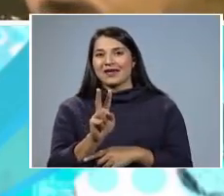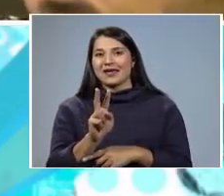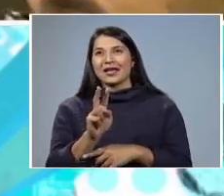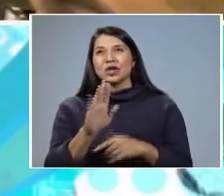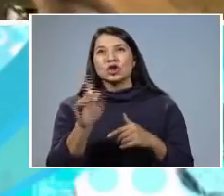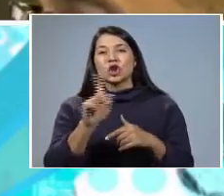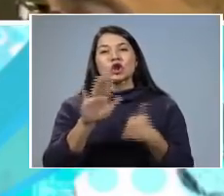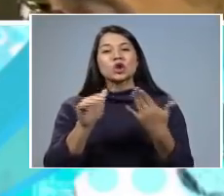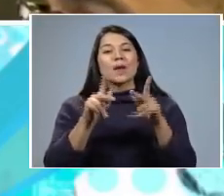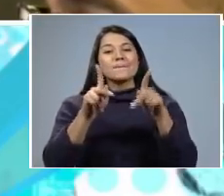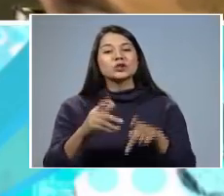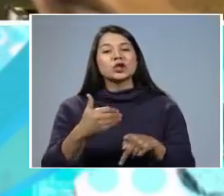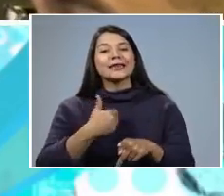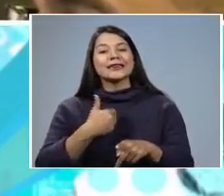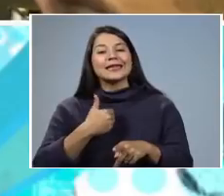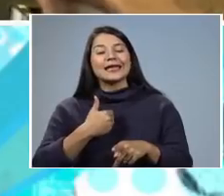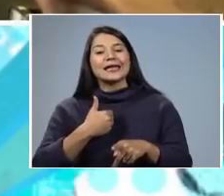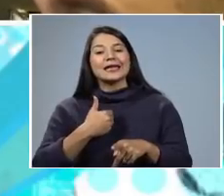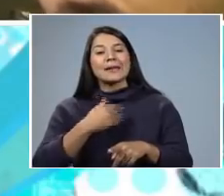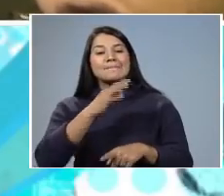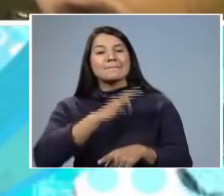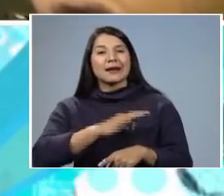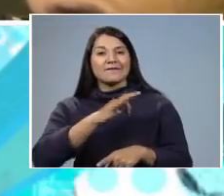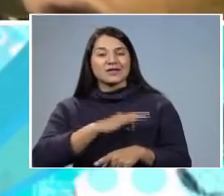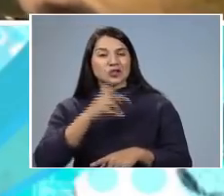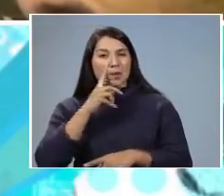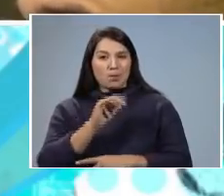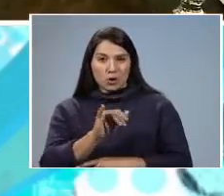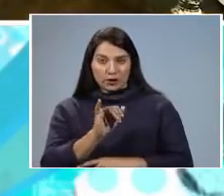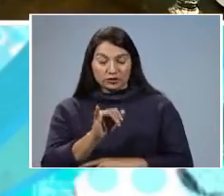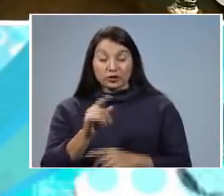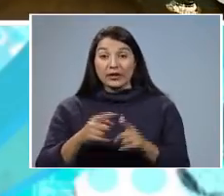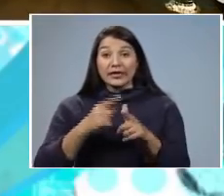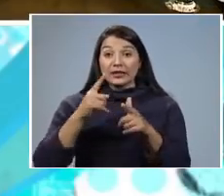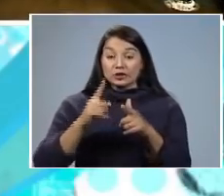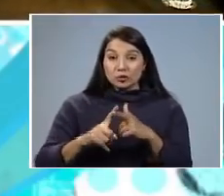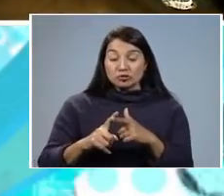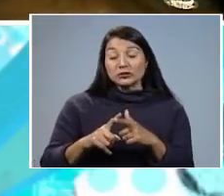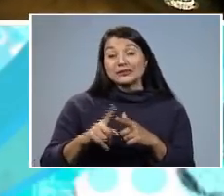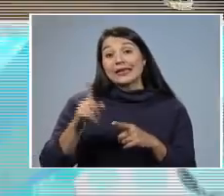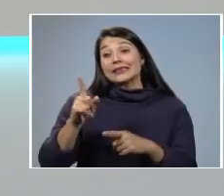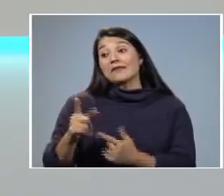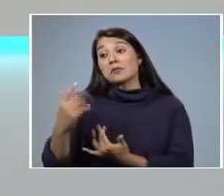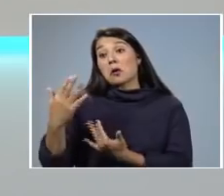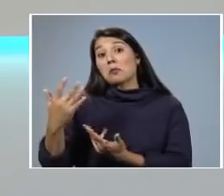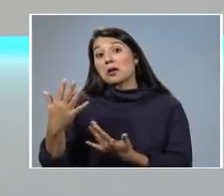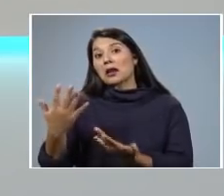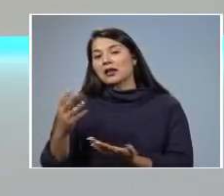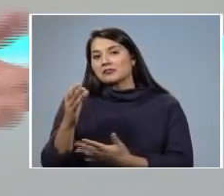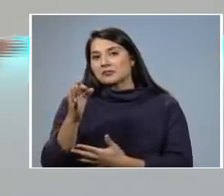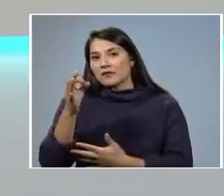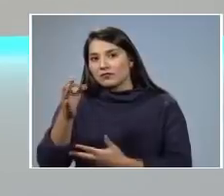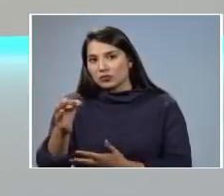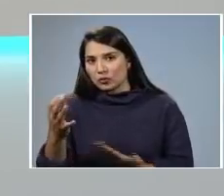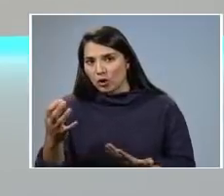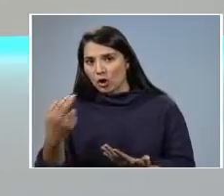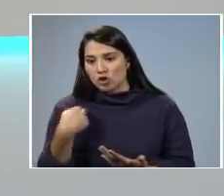benefician estas medidas. Y en ese sentido es de esperar en el corto plazo que lo que